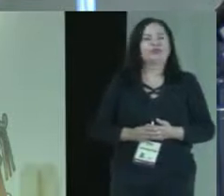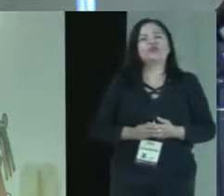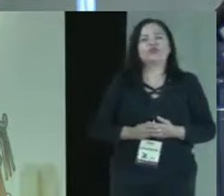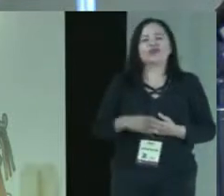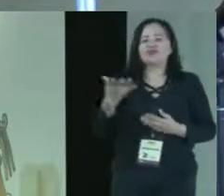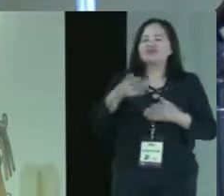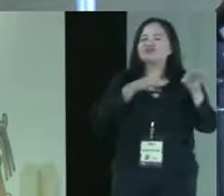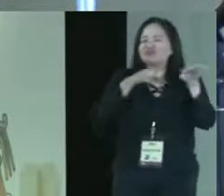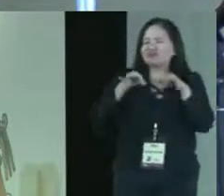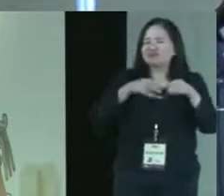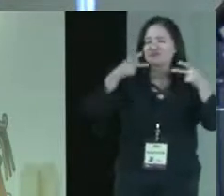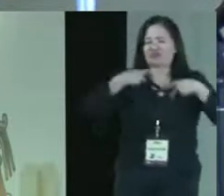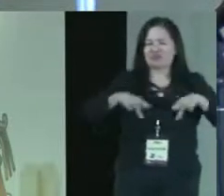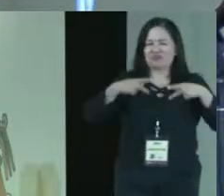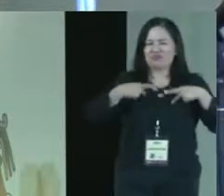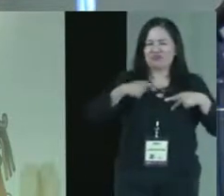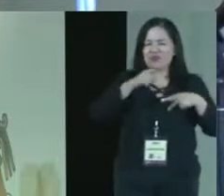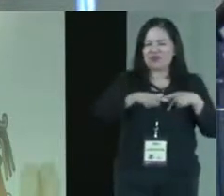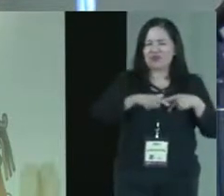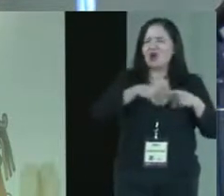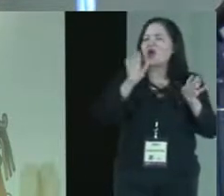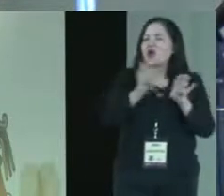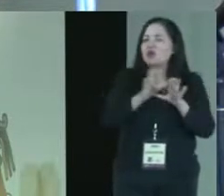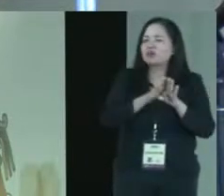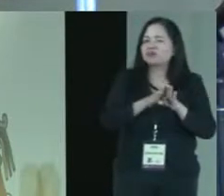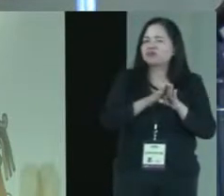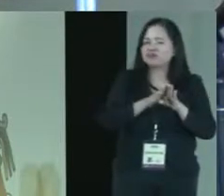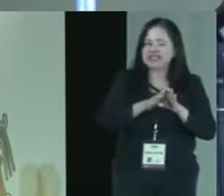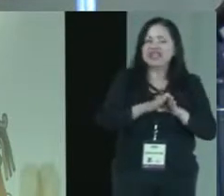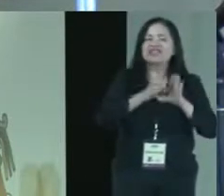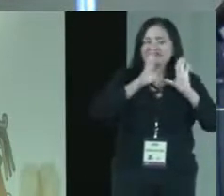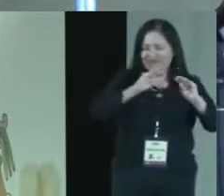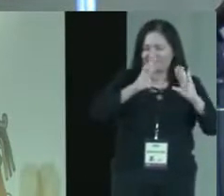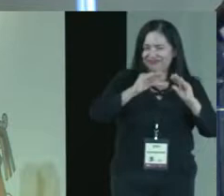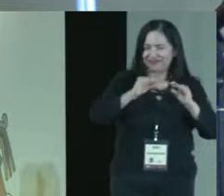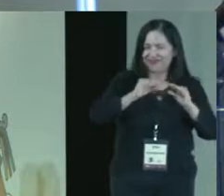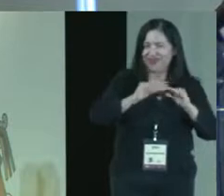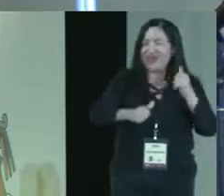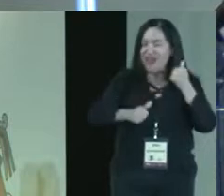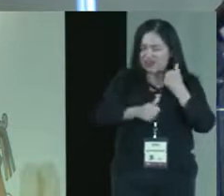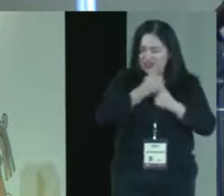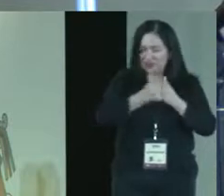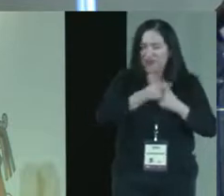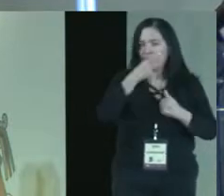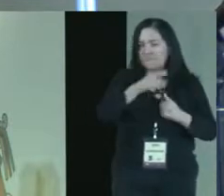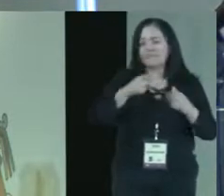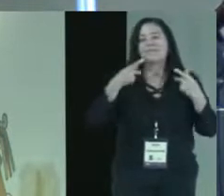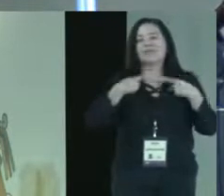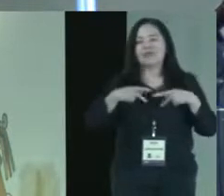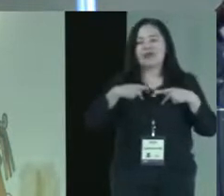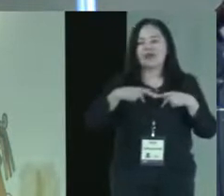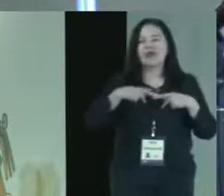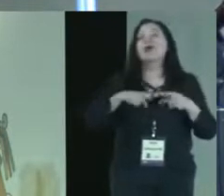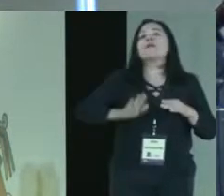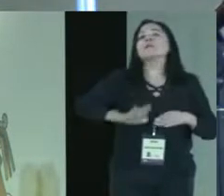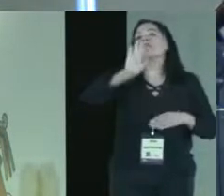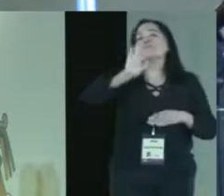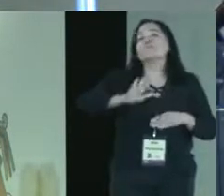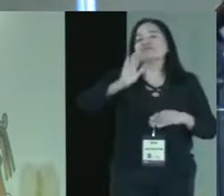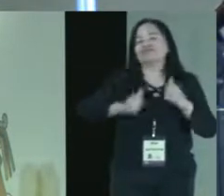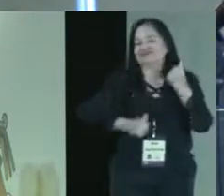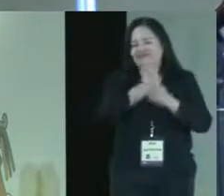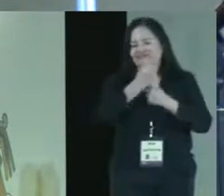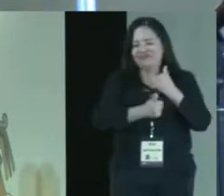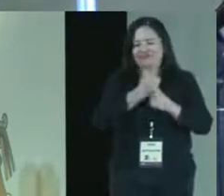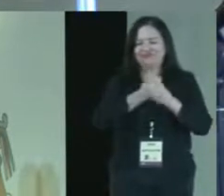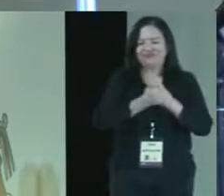productividad laboral mediante la capacitación de la fuerza del trabajo, al que caracterizó como competitividad